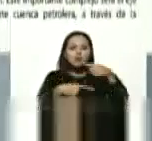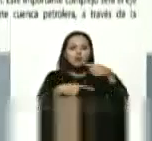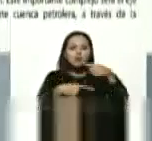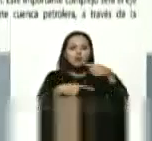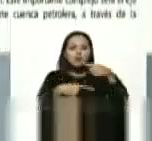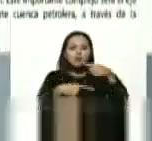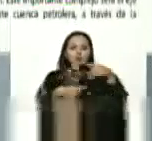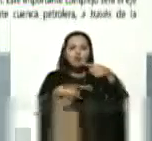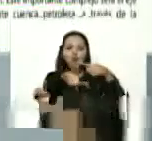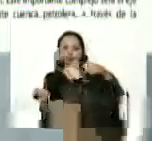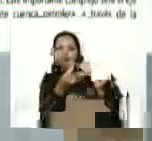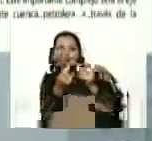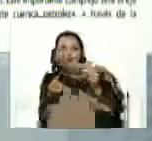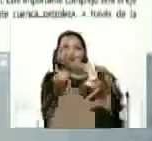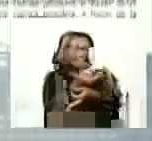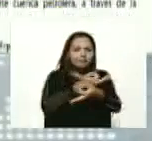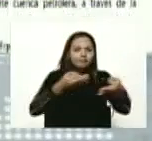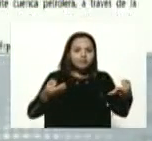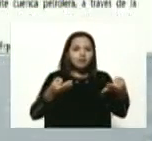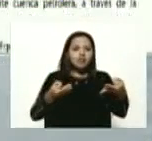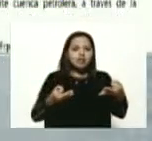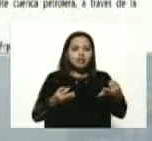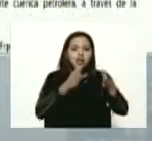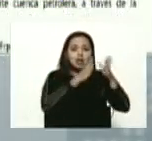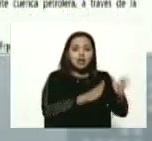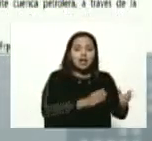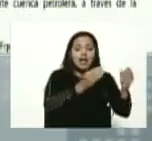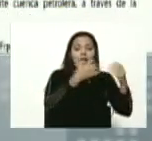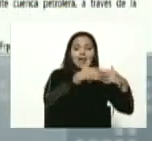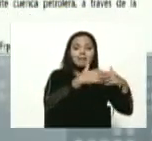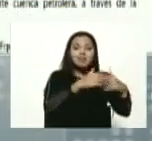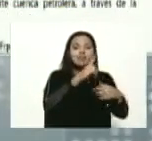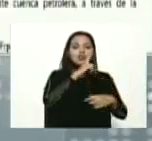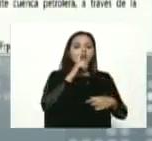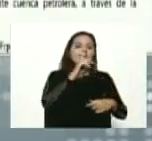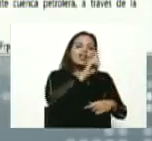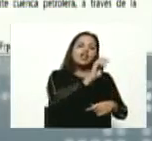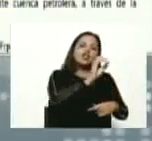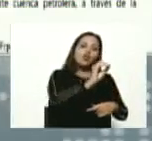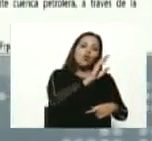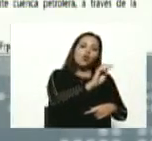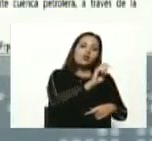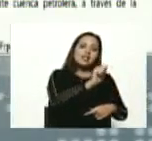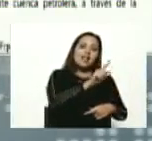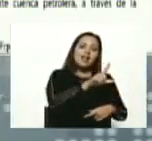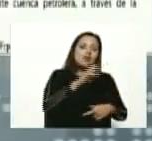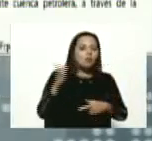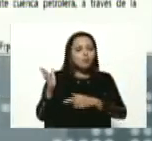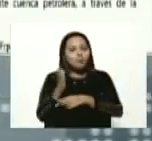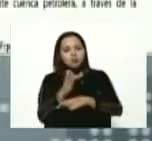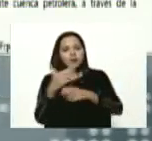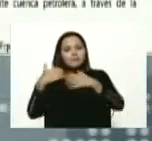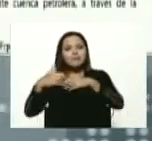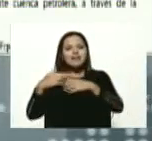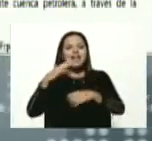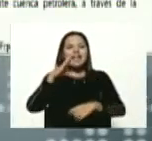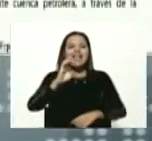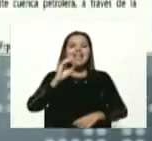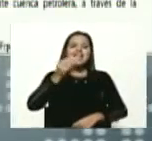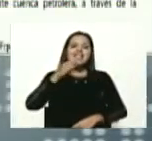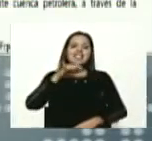negociación exitoso con las empresas Total y Equinor, que le otorga plena